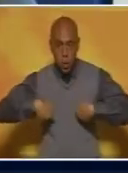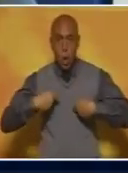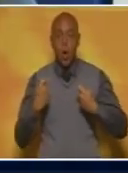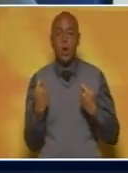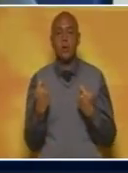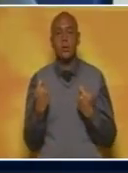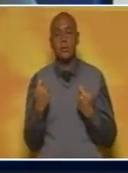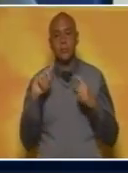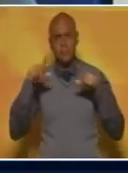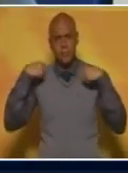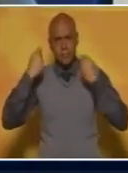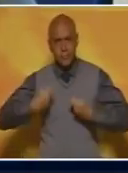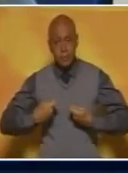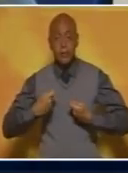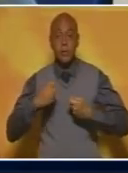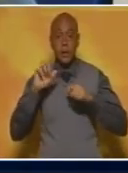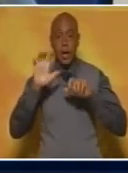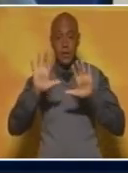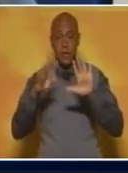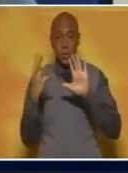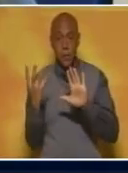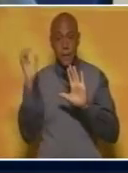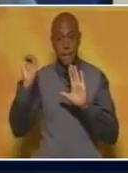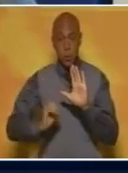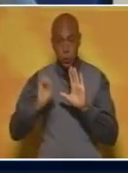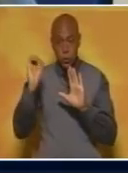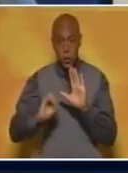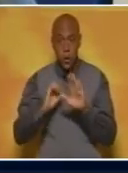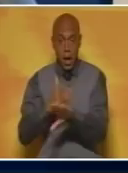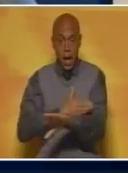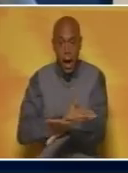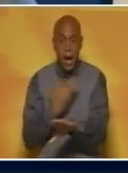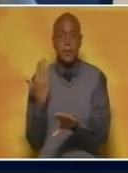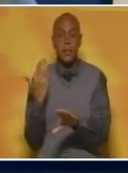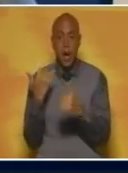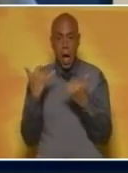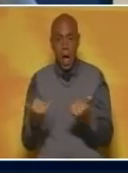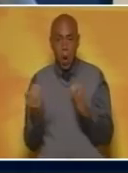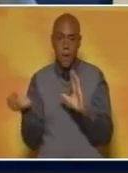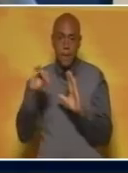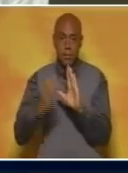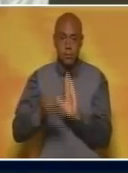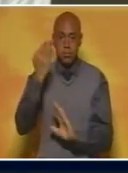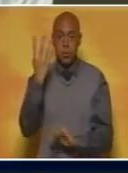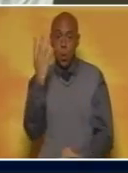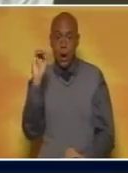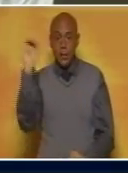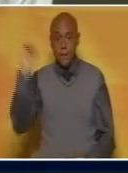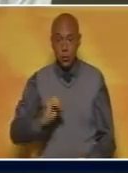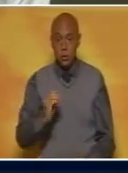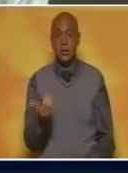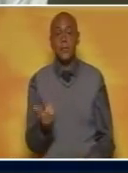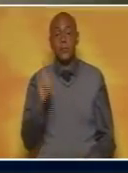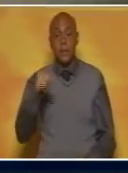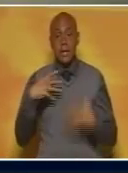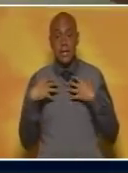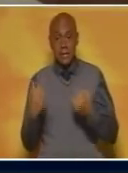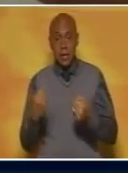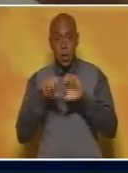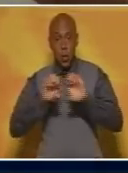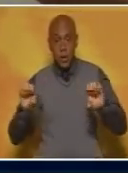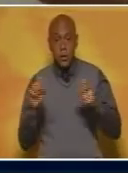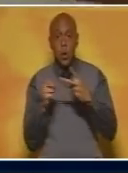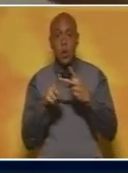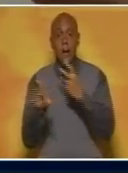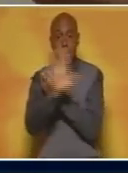aumentó de un 19% en el antes de la intervención a casi un 40%. Salud, educación, prevención